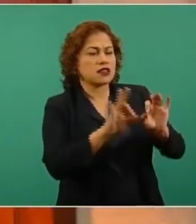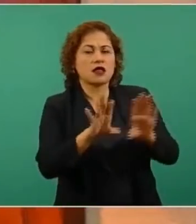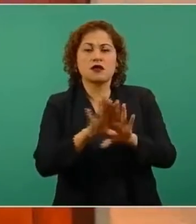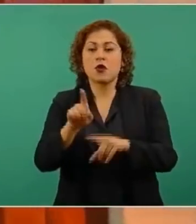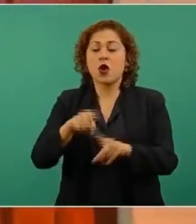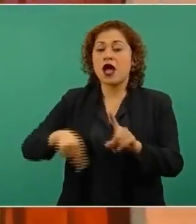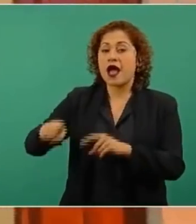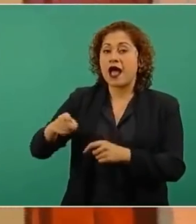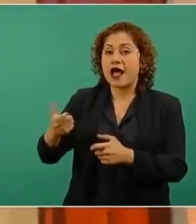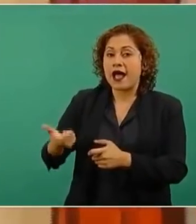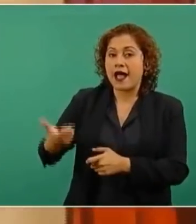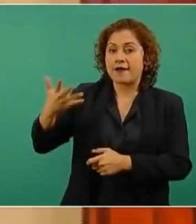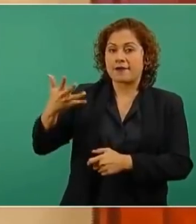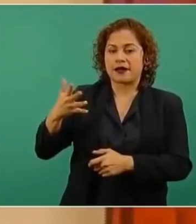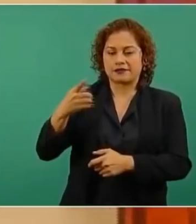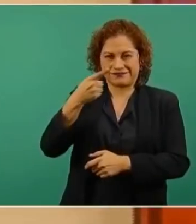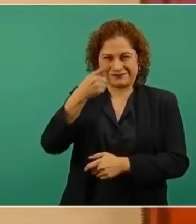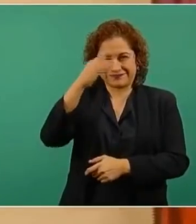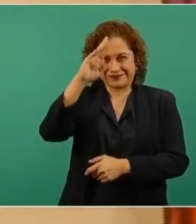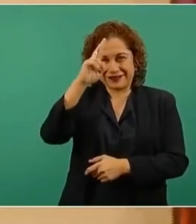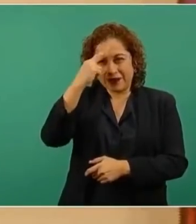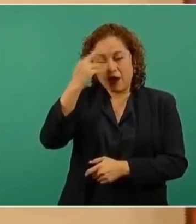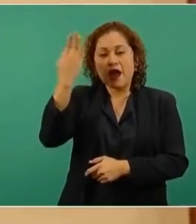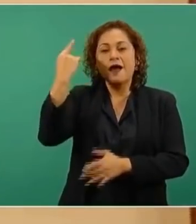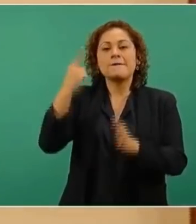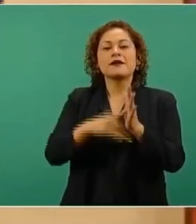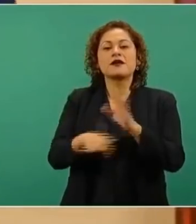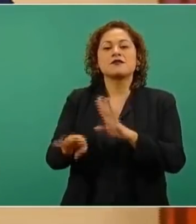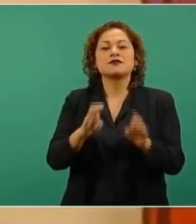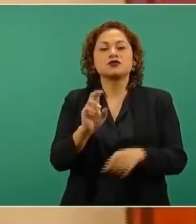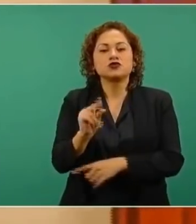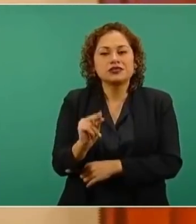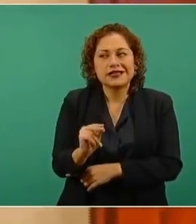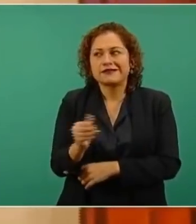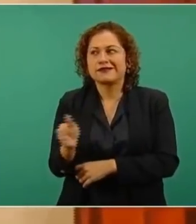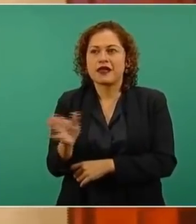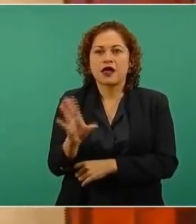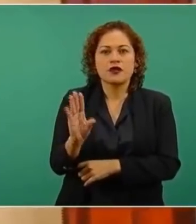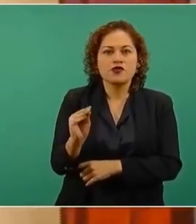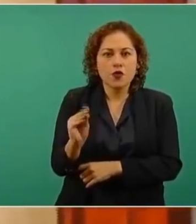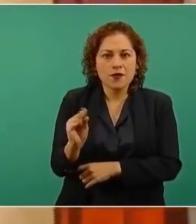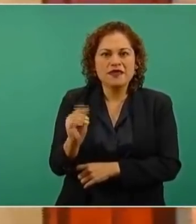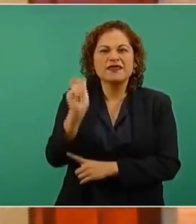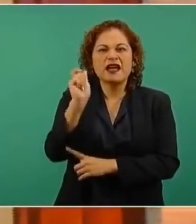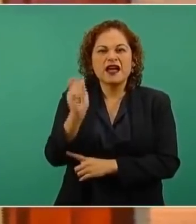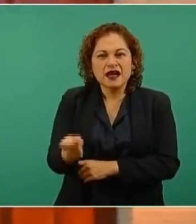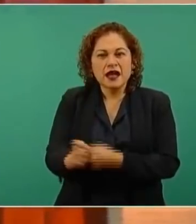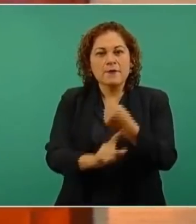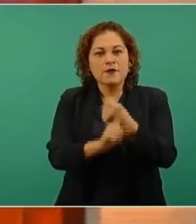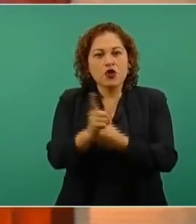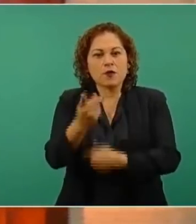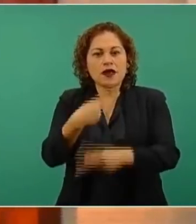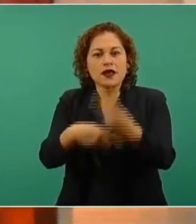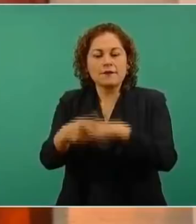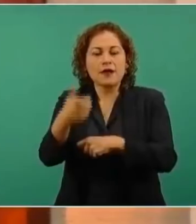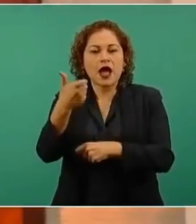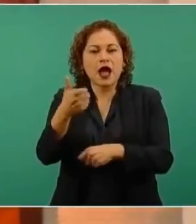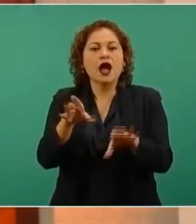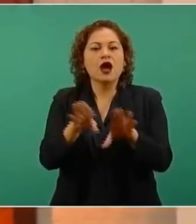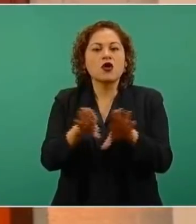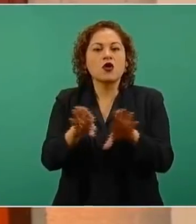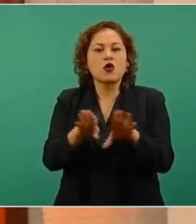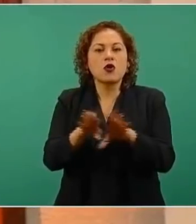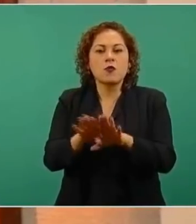económicas de los 80s, de los 90s, normalmente lo que se hace es contener salarios y subir